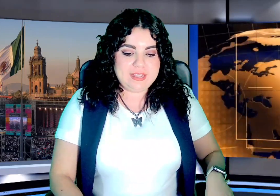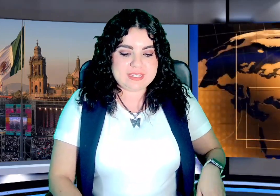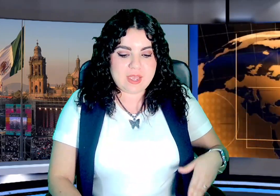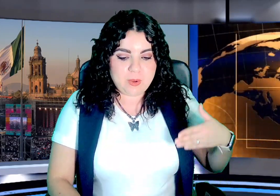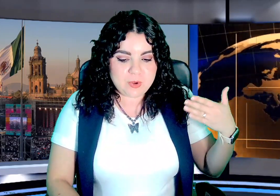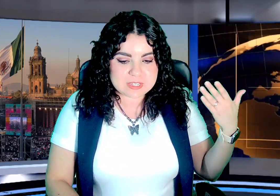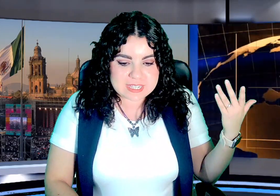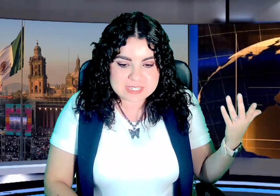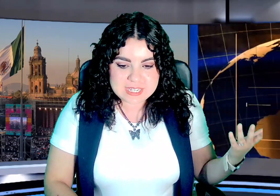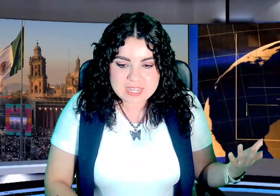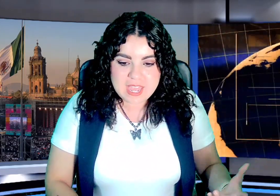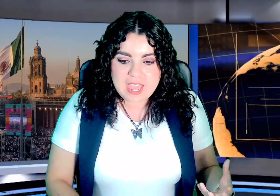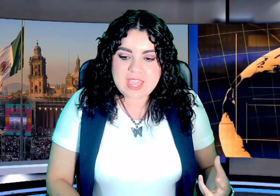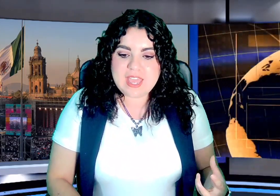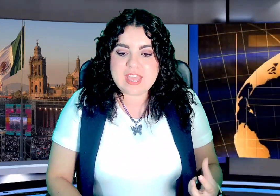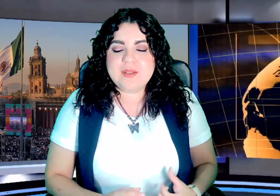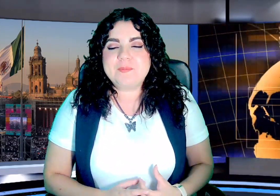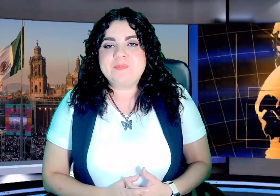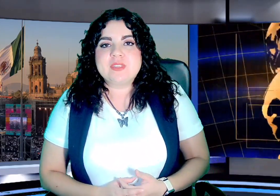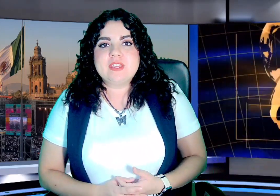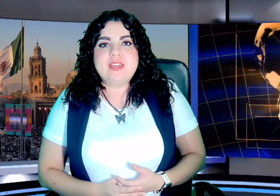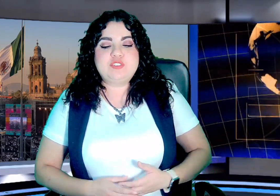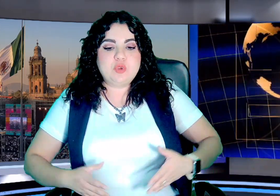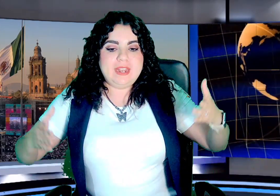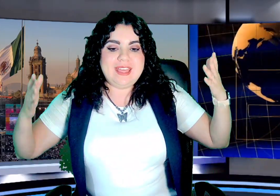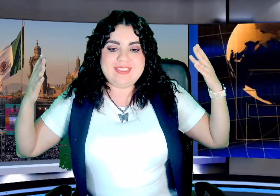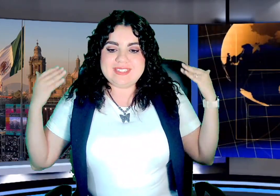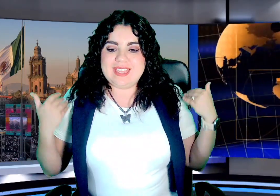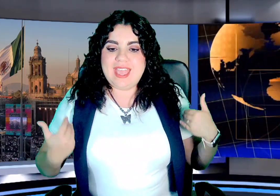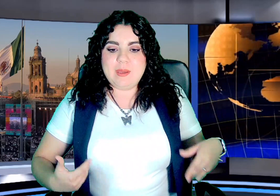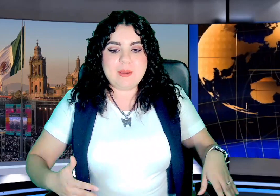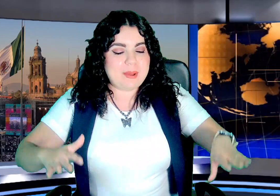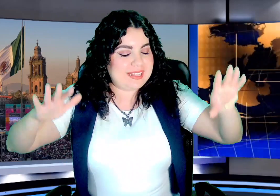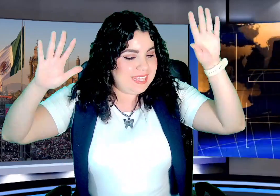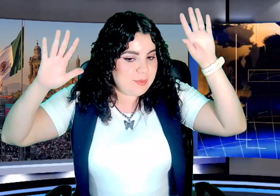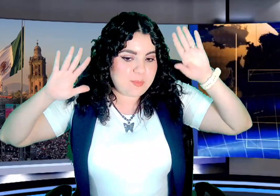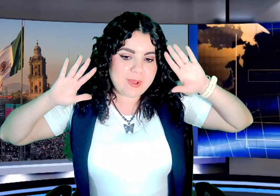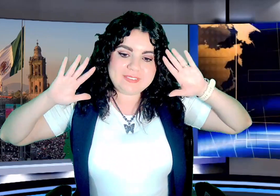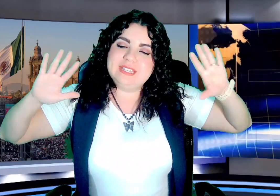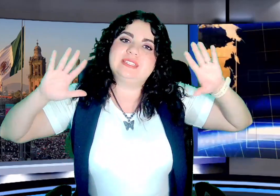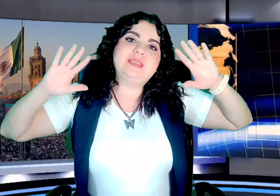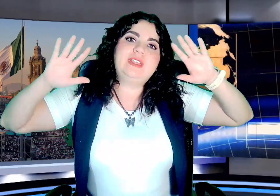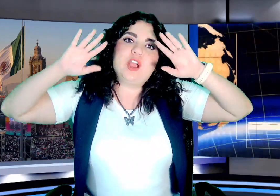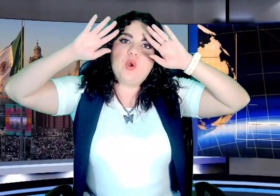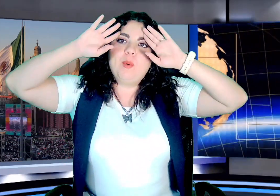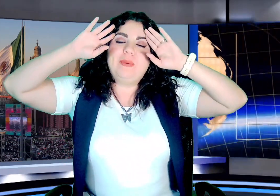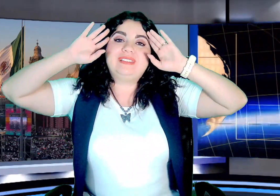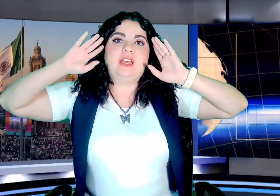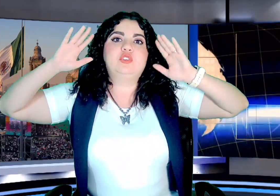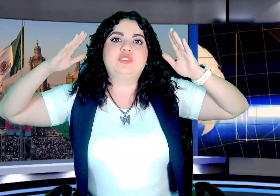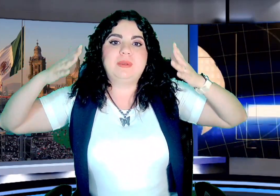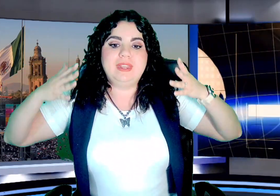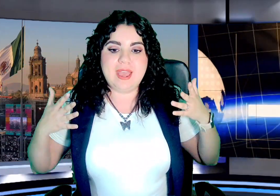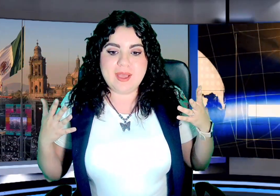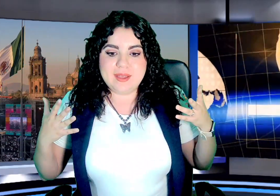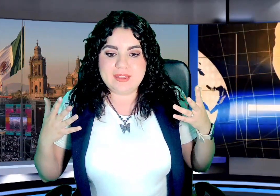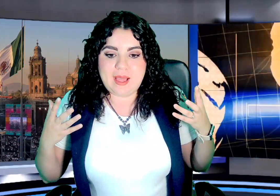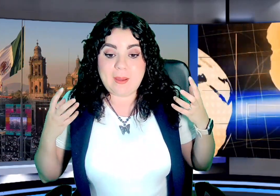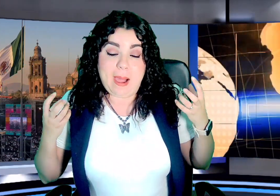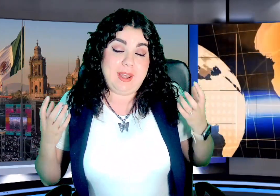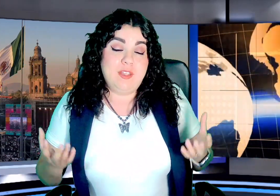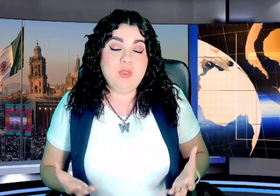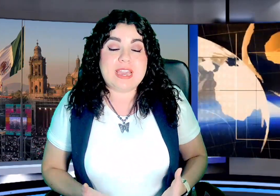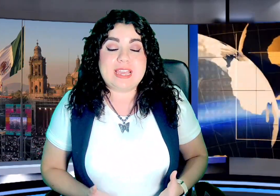Y él decía, bueno, es que sí, esto viene desde tiempo atrás, ya se venía como pensando, se